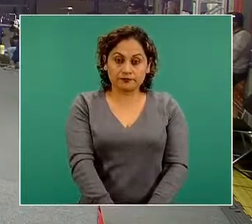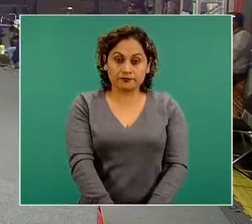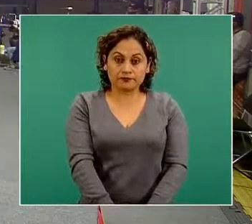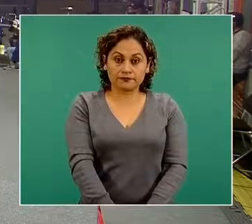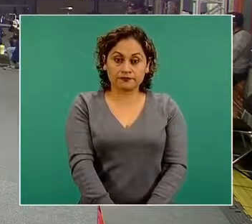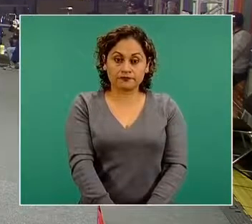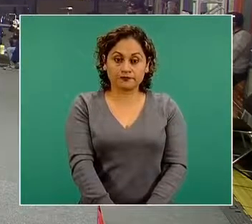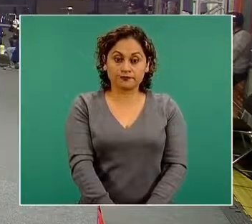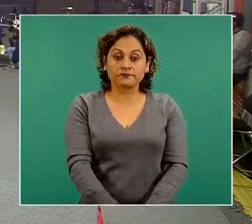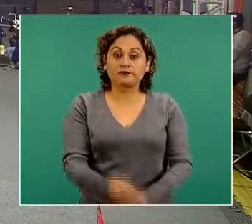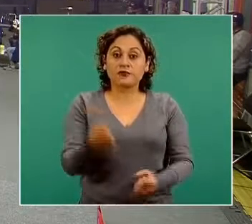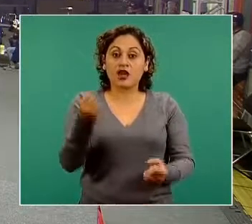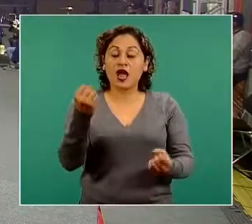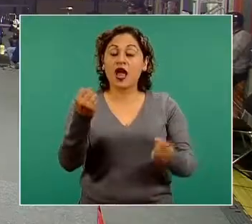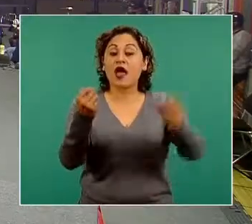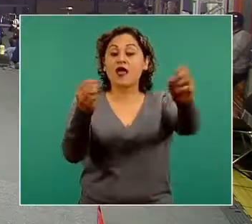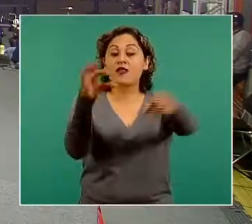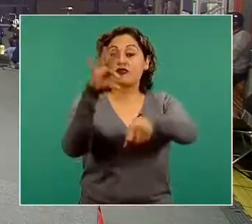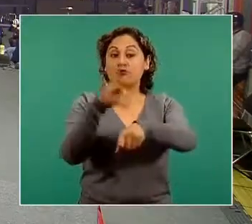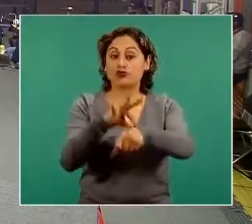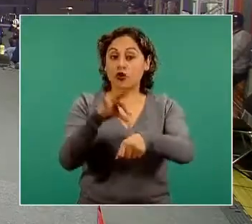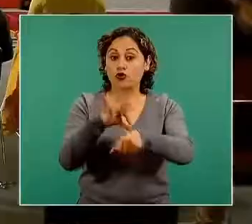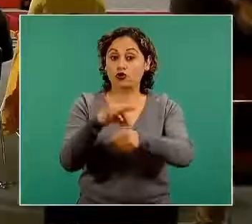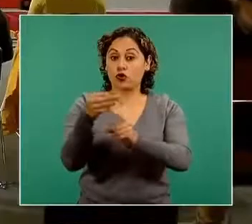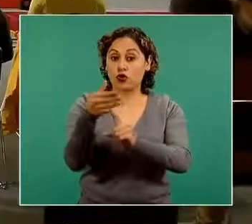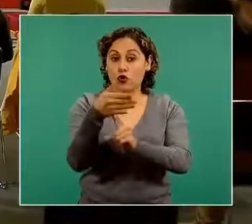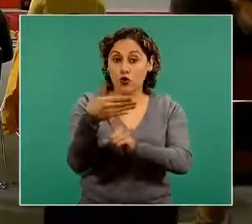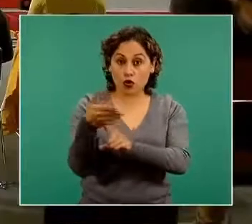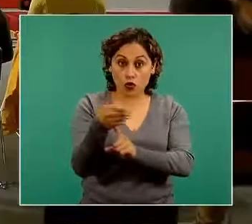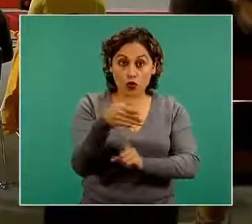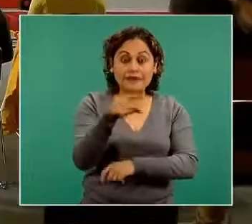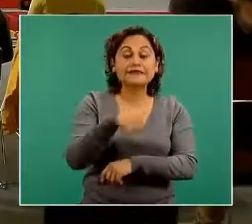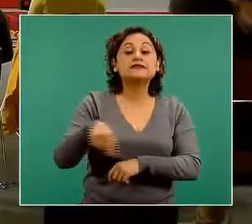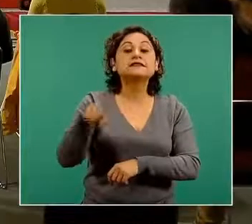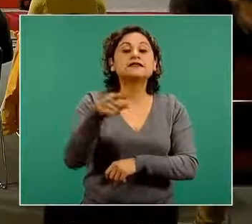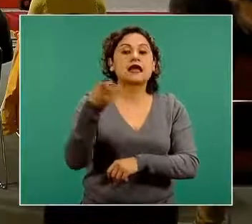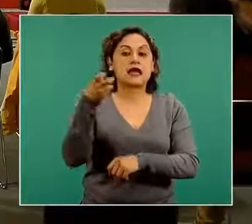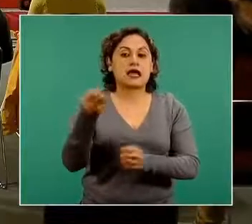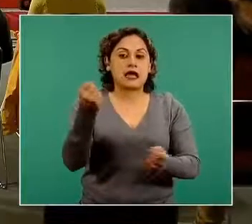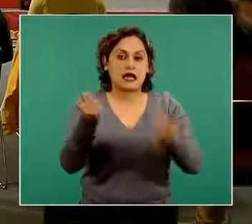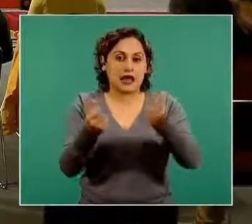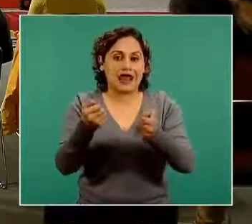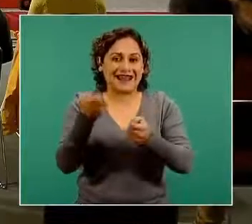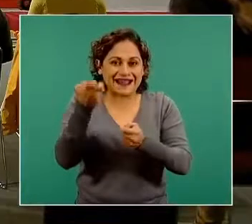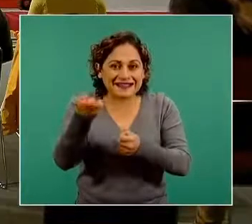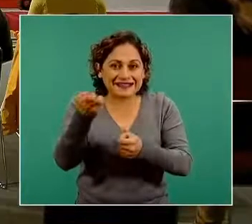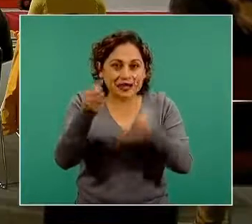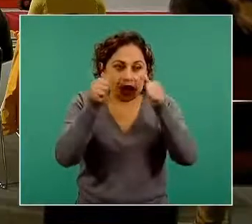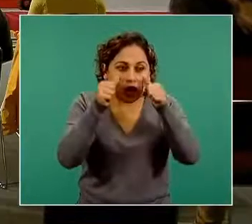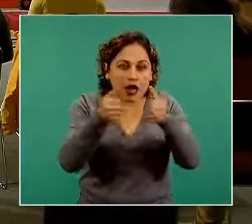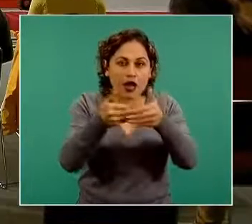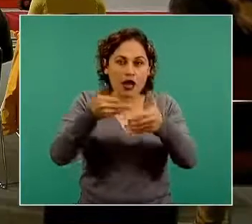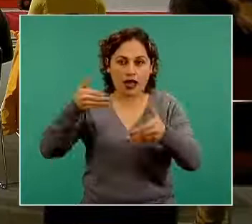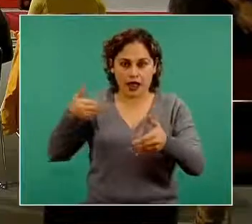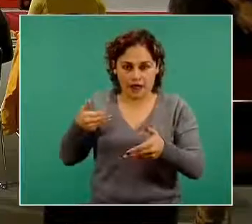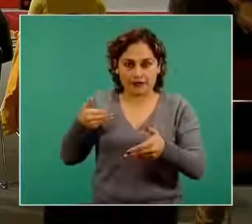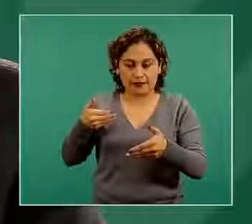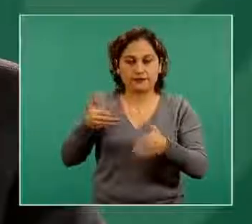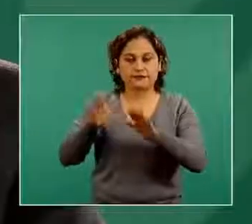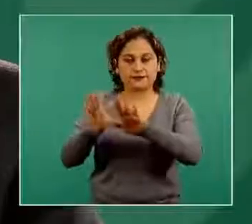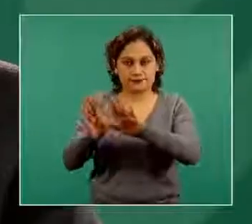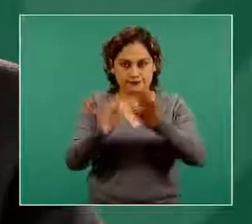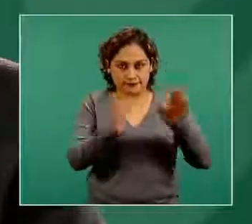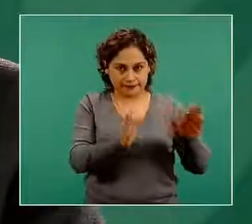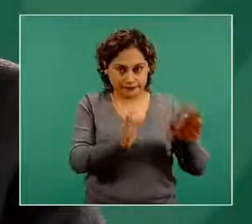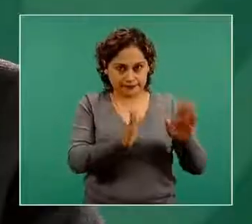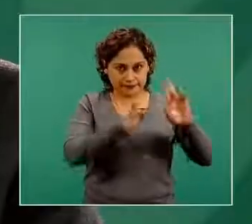Paramédicos es lo que le digo, es la atención prehospitalaria. Policías es un grupo profesional